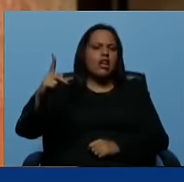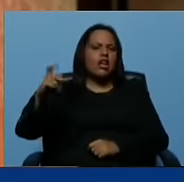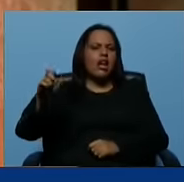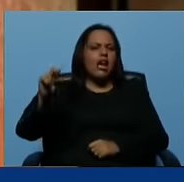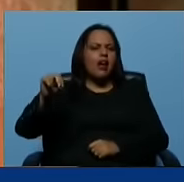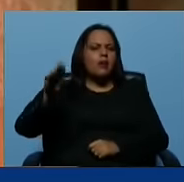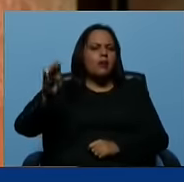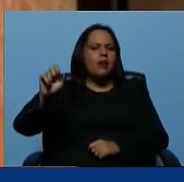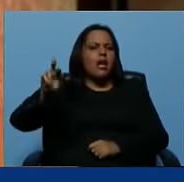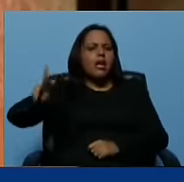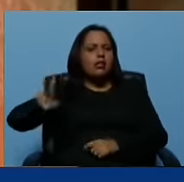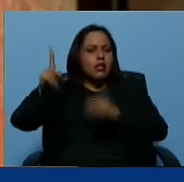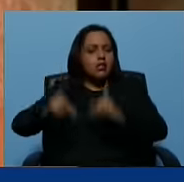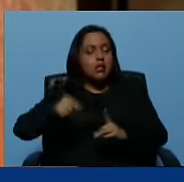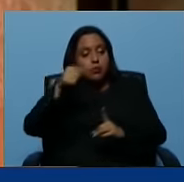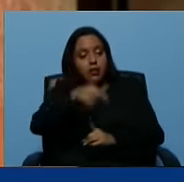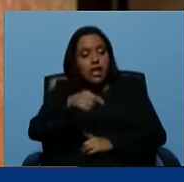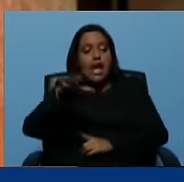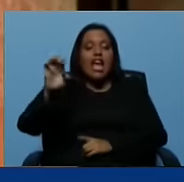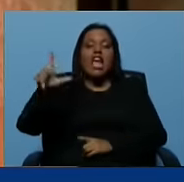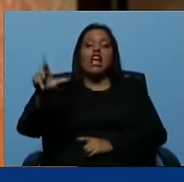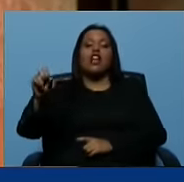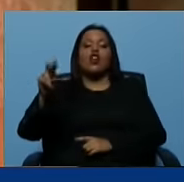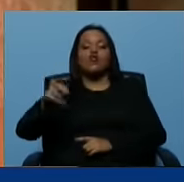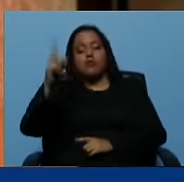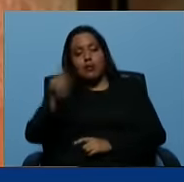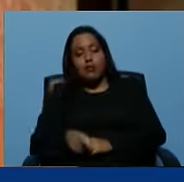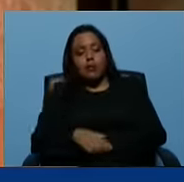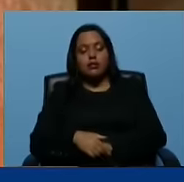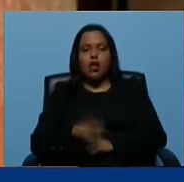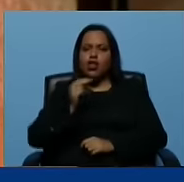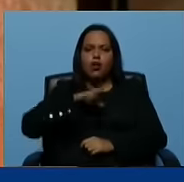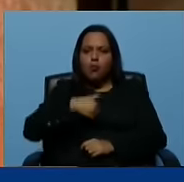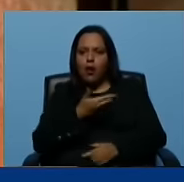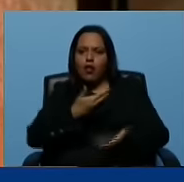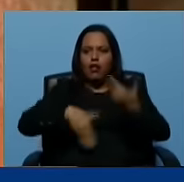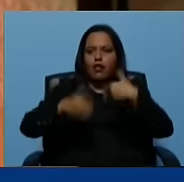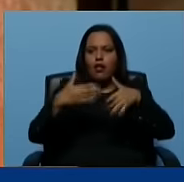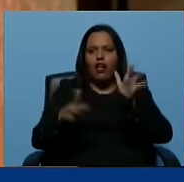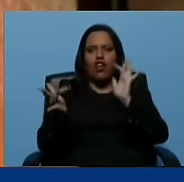ti. No es que tú puedes intercambiar unas opiniones o puedes intercambiar